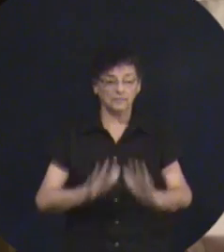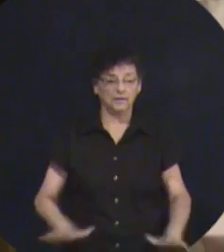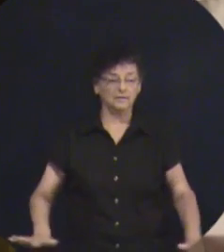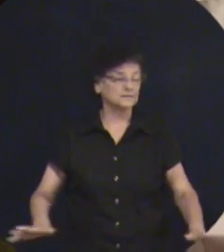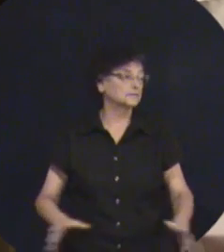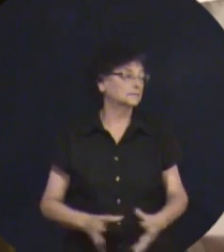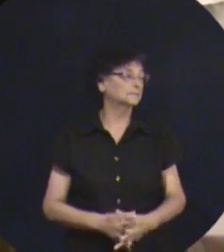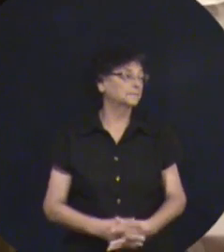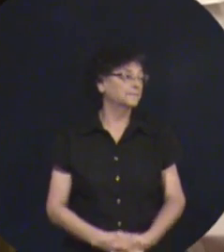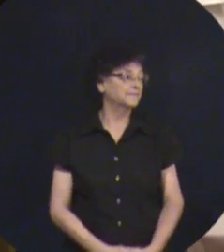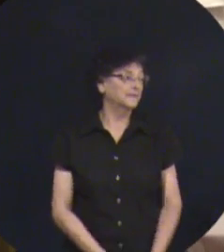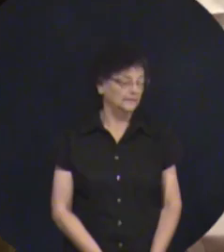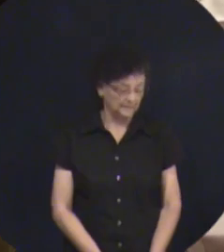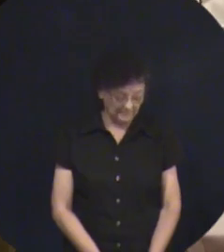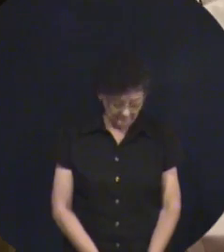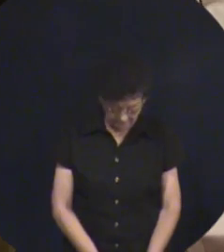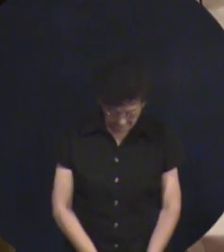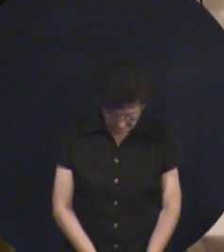danos la paz.